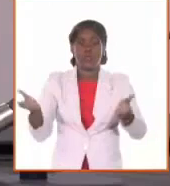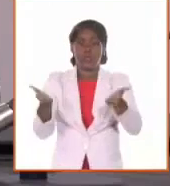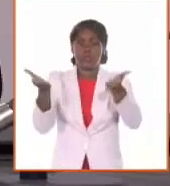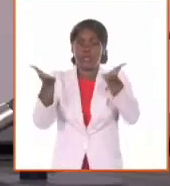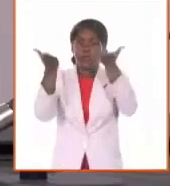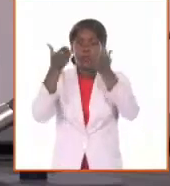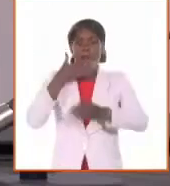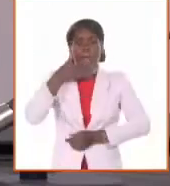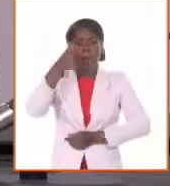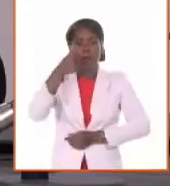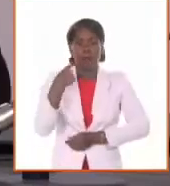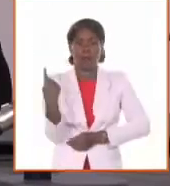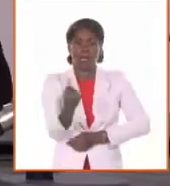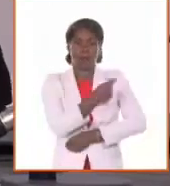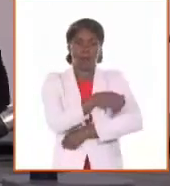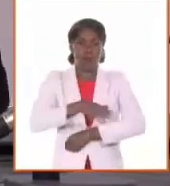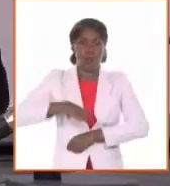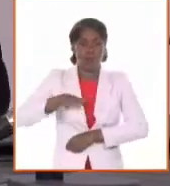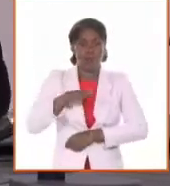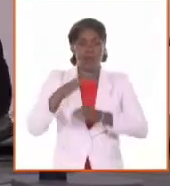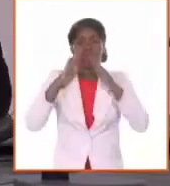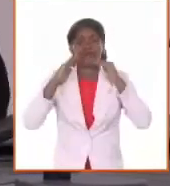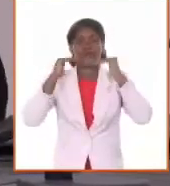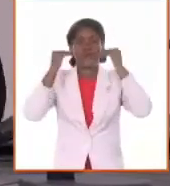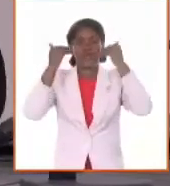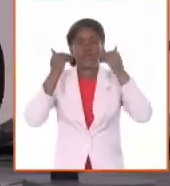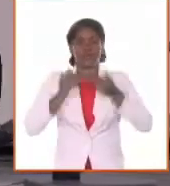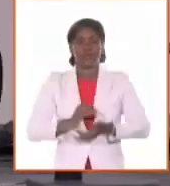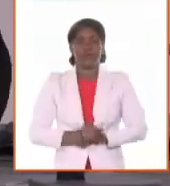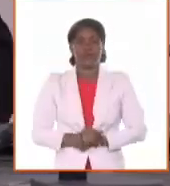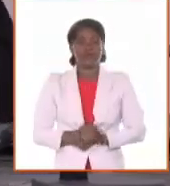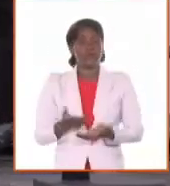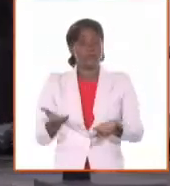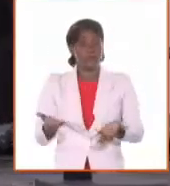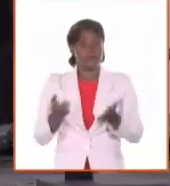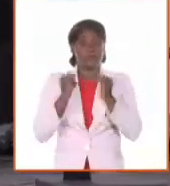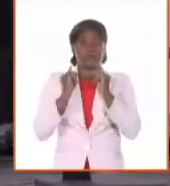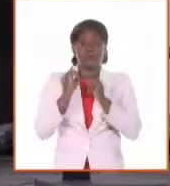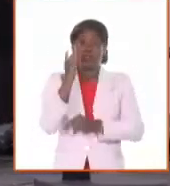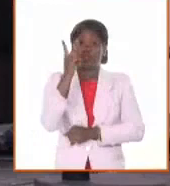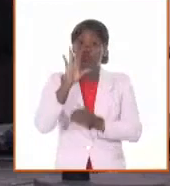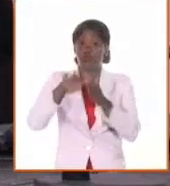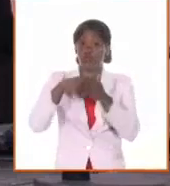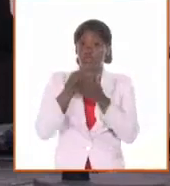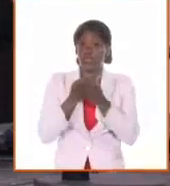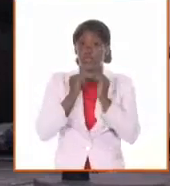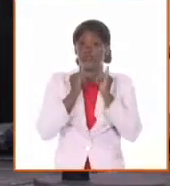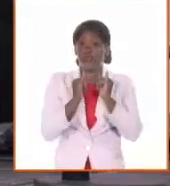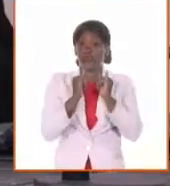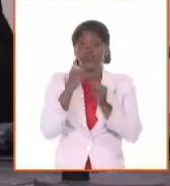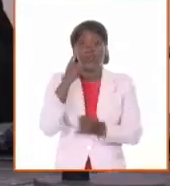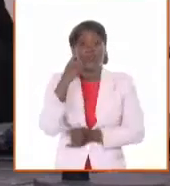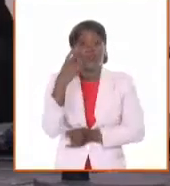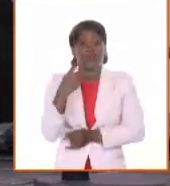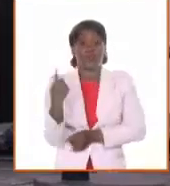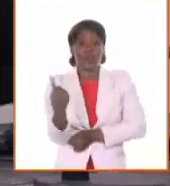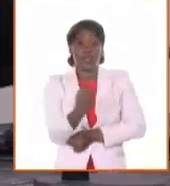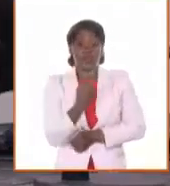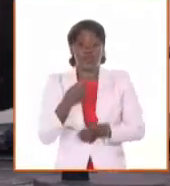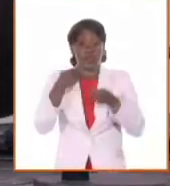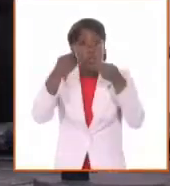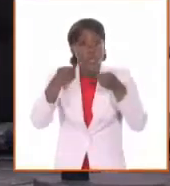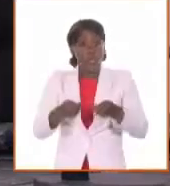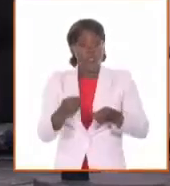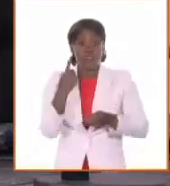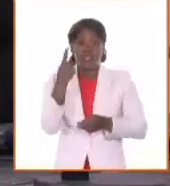creo que hay información abundante en estos dos días cosas que nos pueden servir también para exigir nuestros derechos cuando